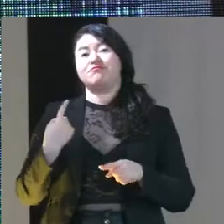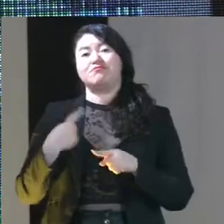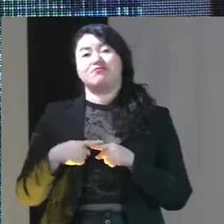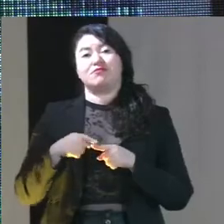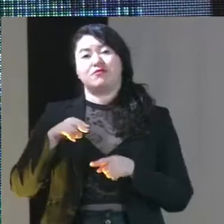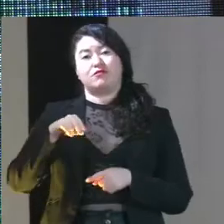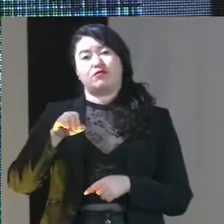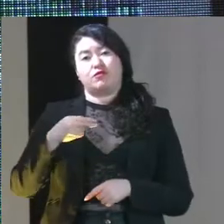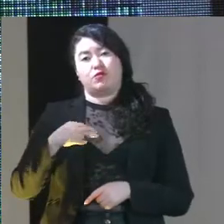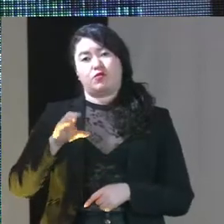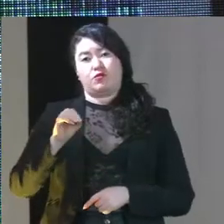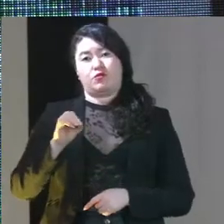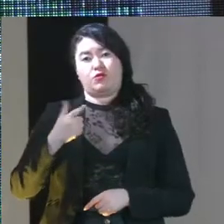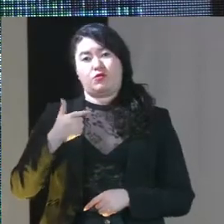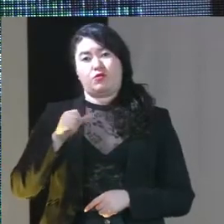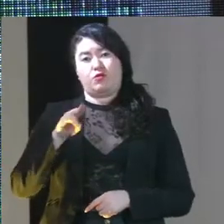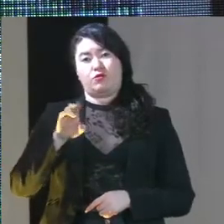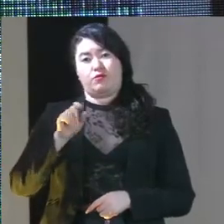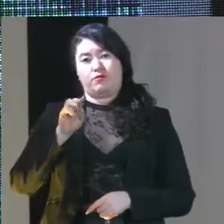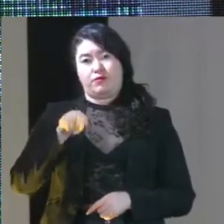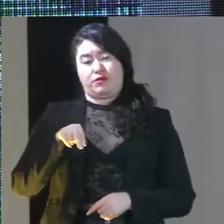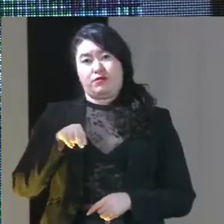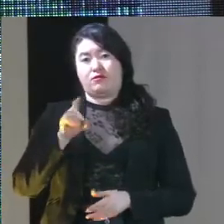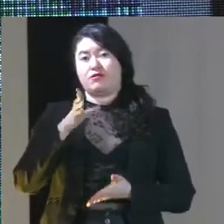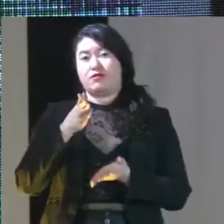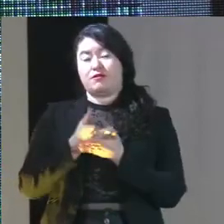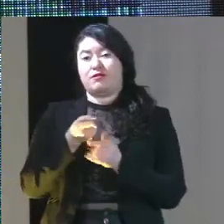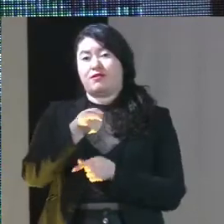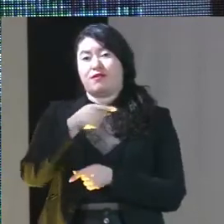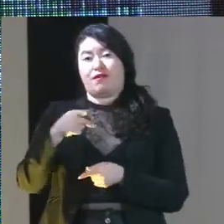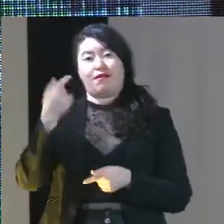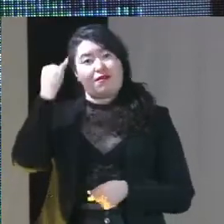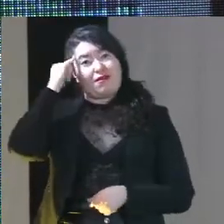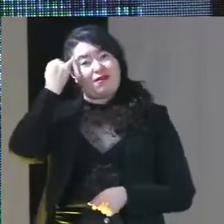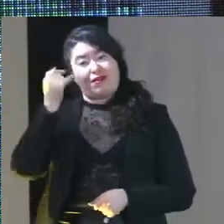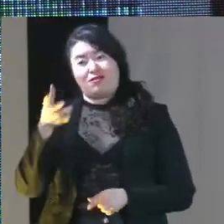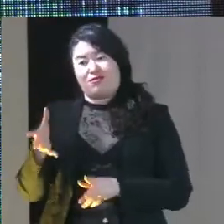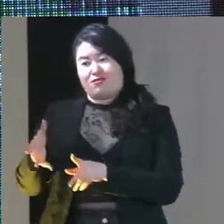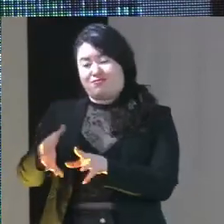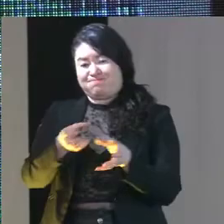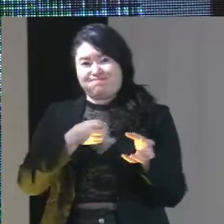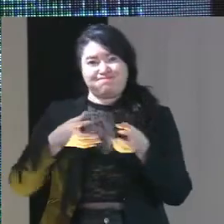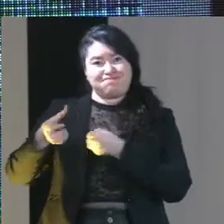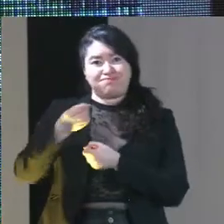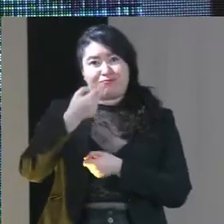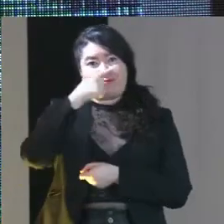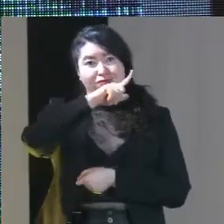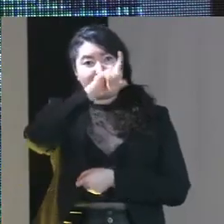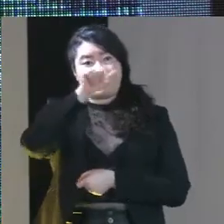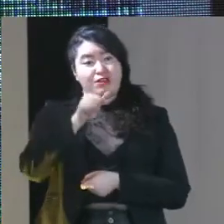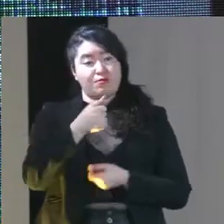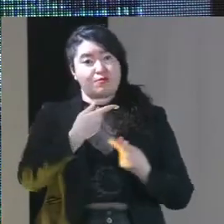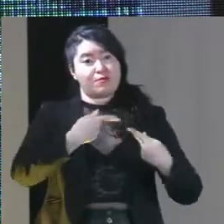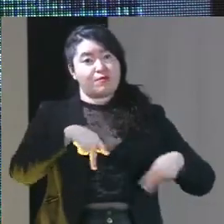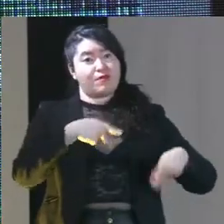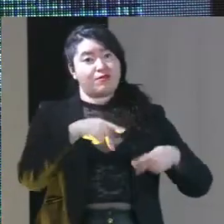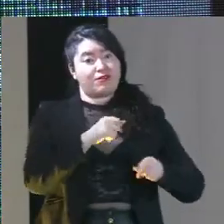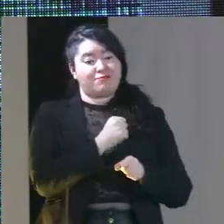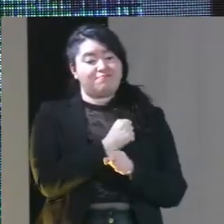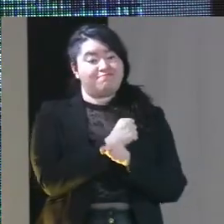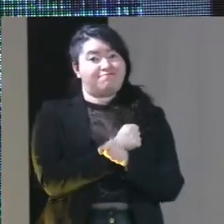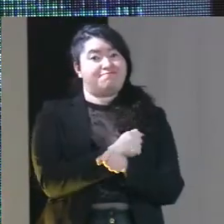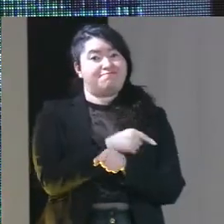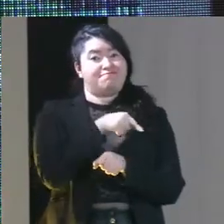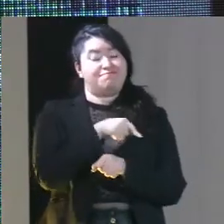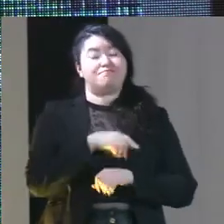Nuño de Guzmán, se conformó con capturar indios nómadas para venderlos como esclavos a las Antillas. Pero si por genocidio